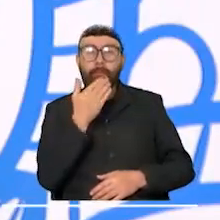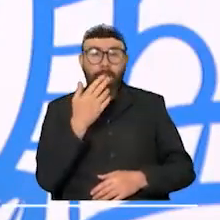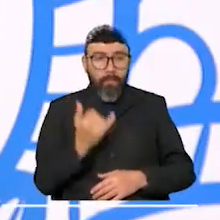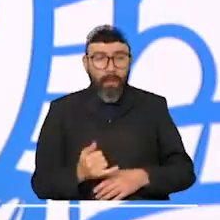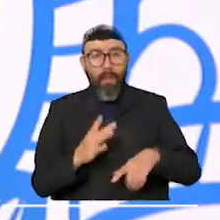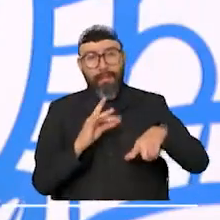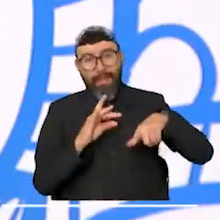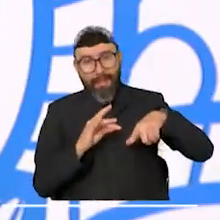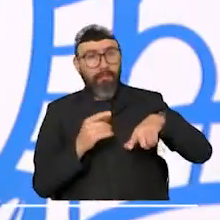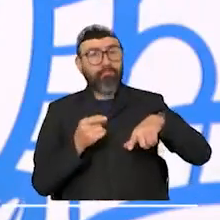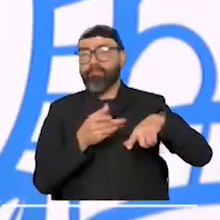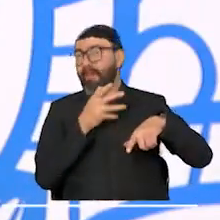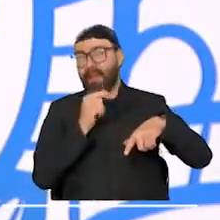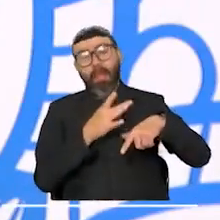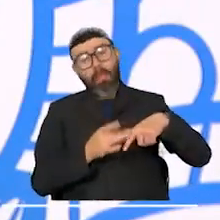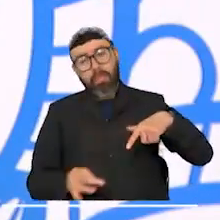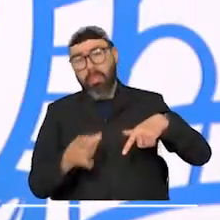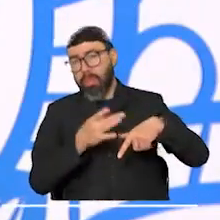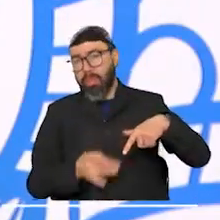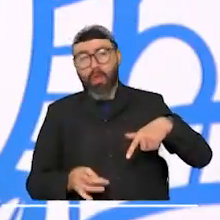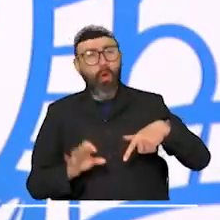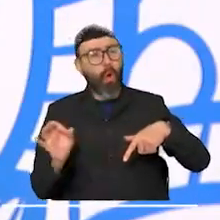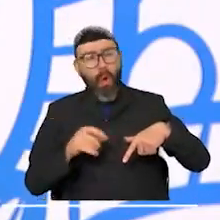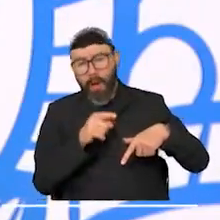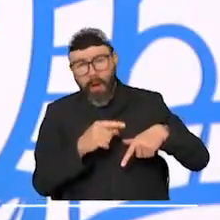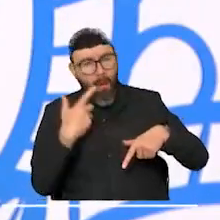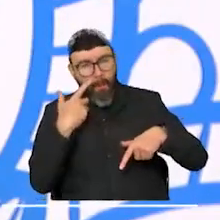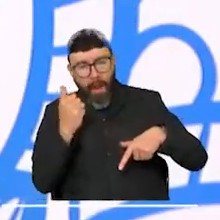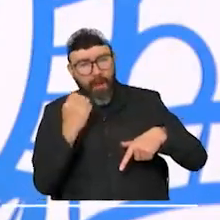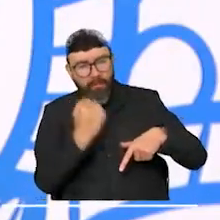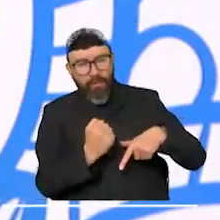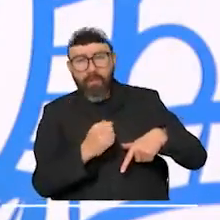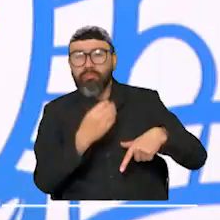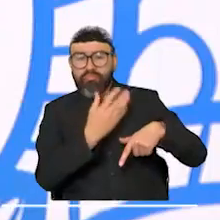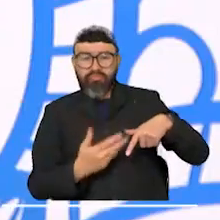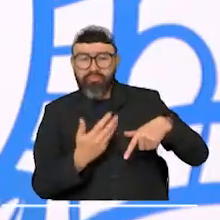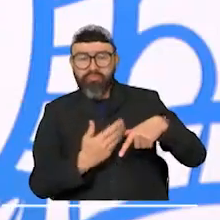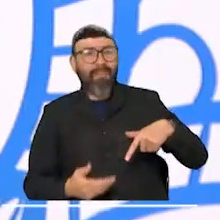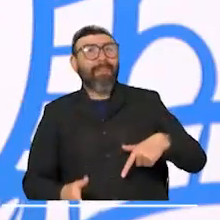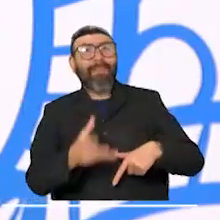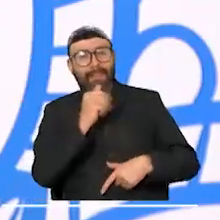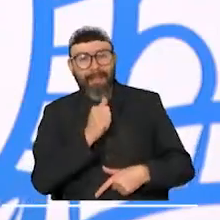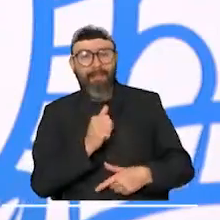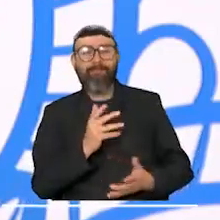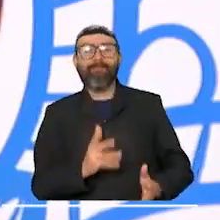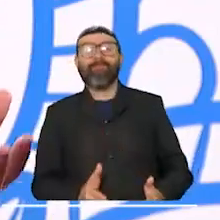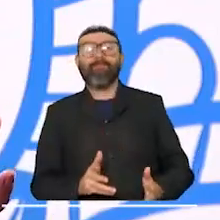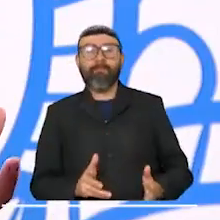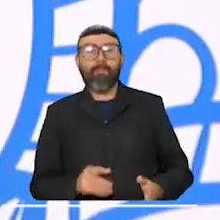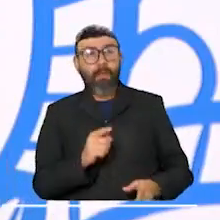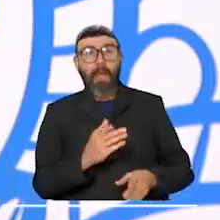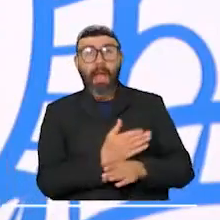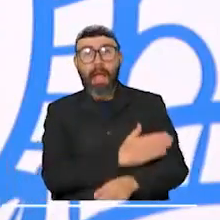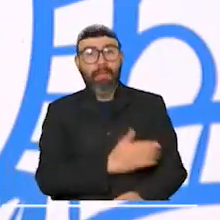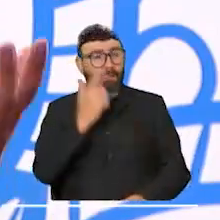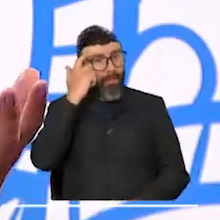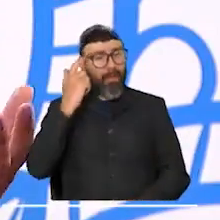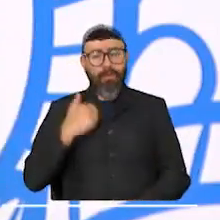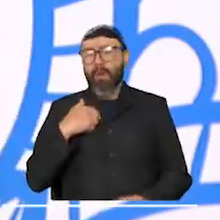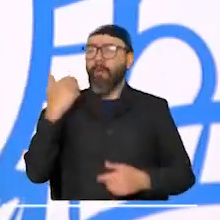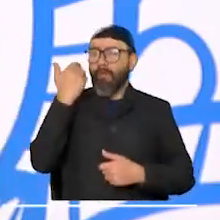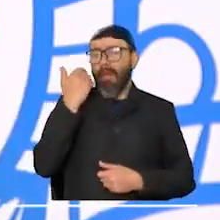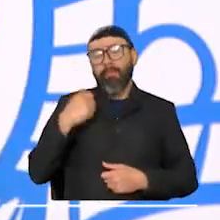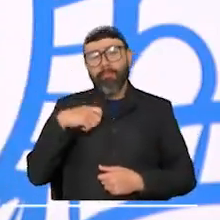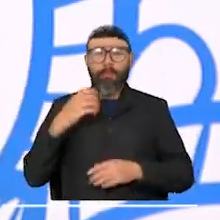bien se tapen o no produzcan el nivel de moco que tienen que producir entonces antes de pensar que estoy enferma que el problema